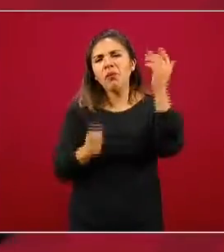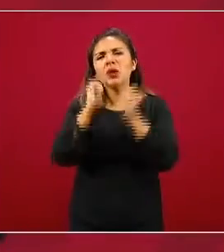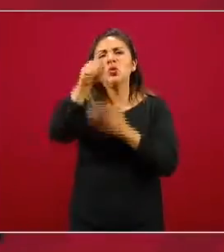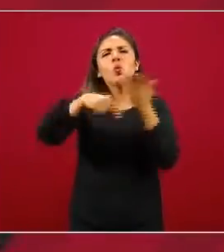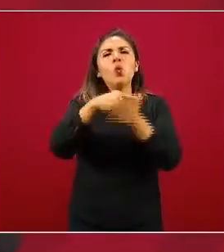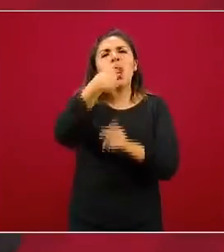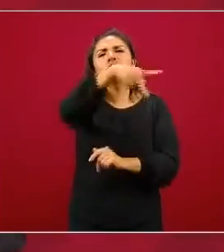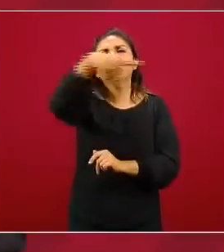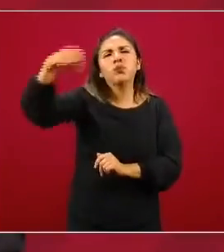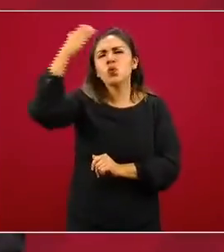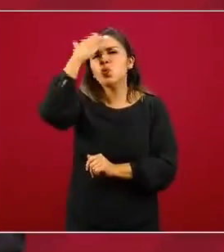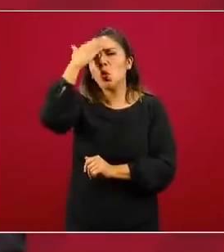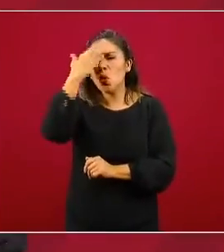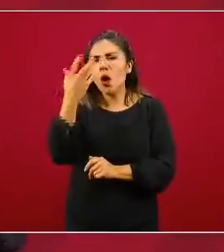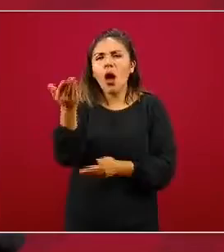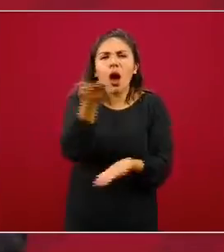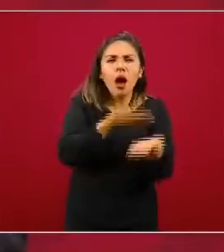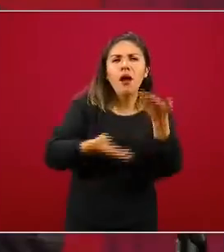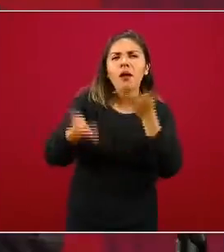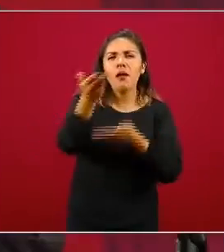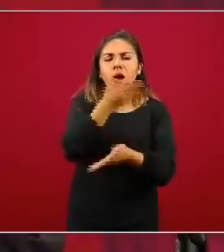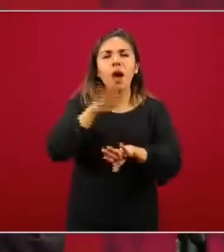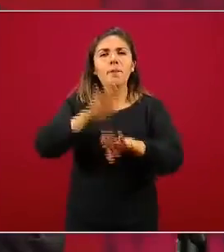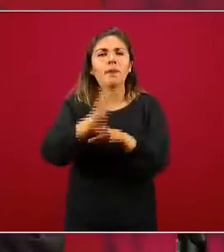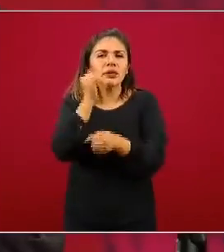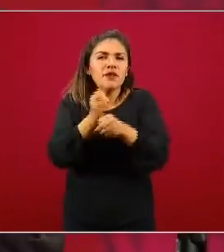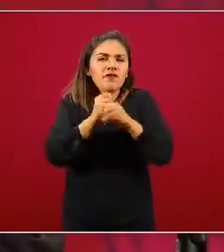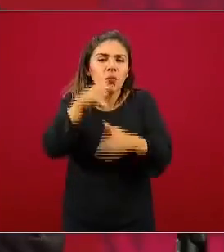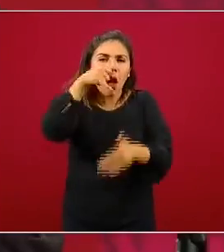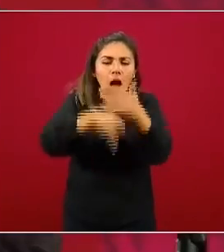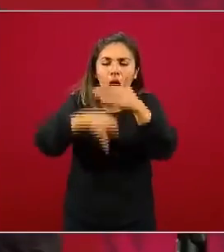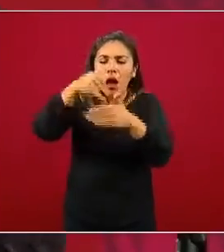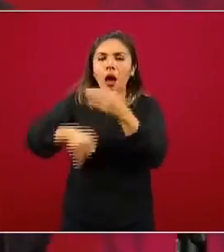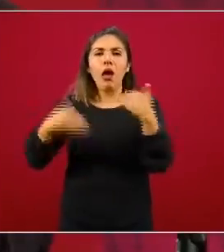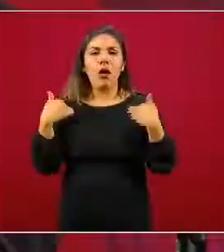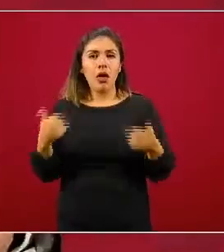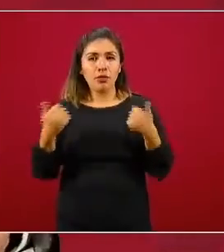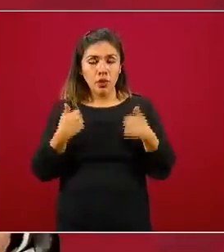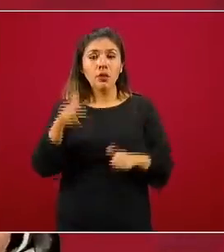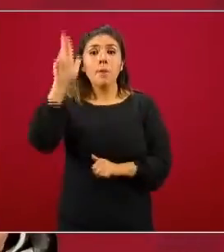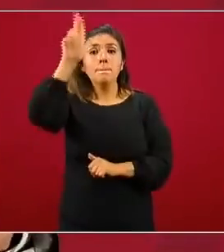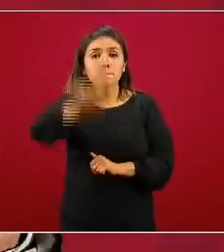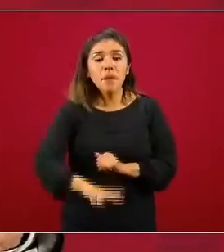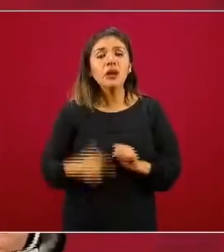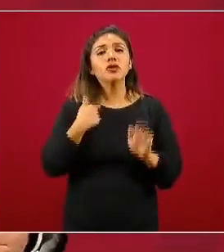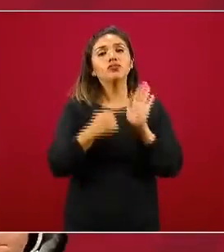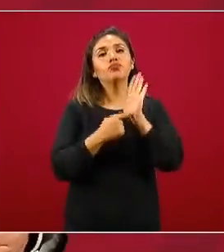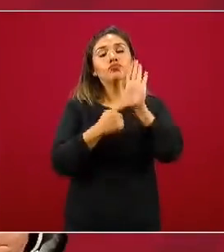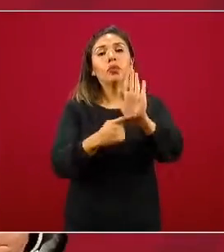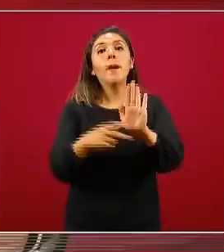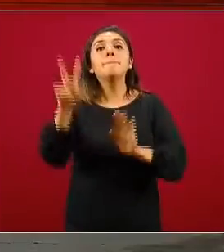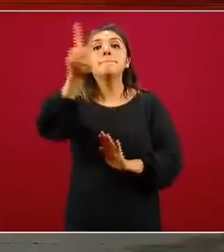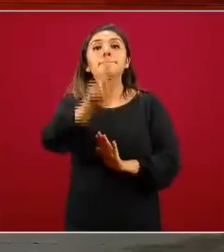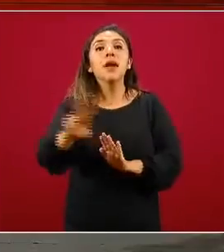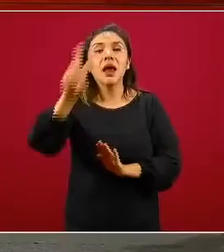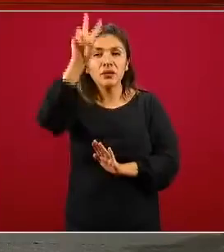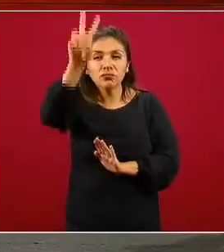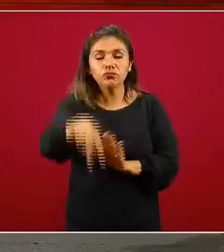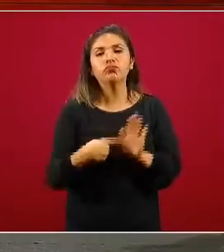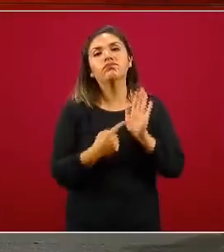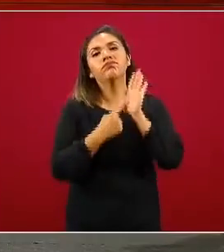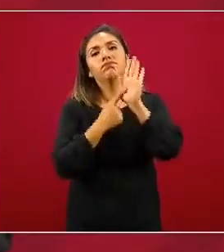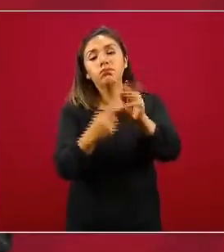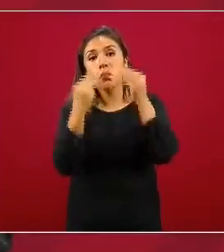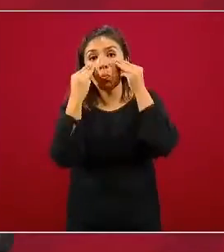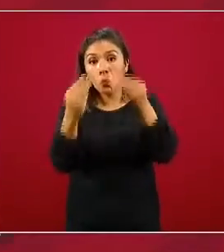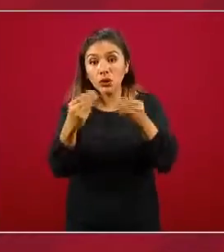local y que pueden complementar y enriquecer la información que tenemos en la Federación. Lo presentaremos públicamente los viernes y entrará en